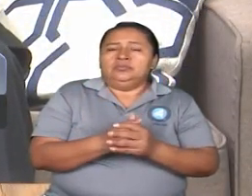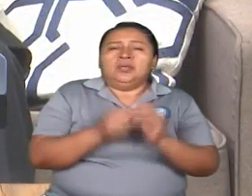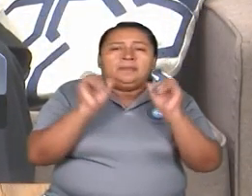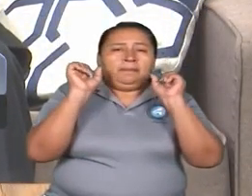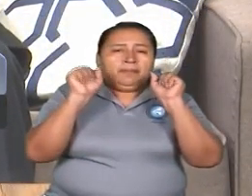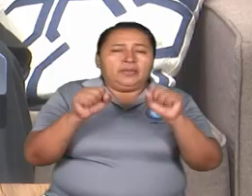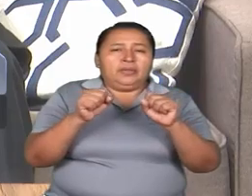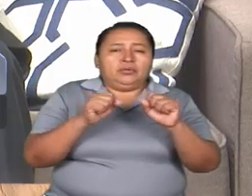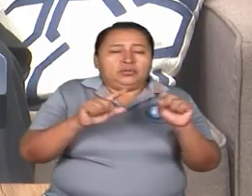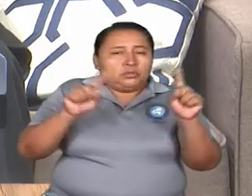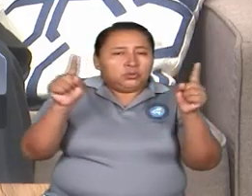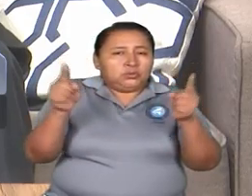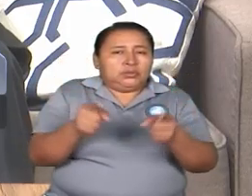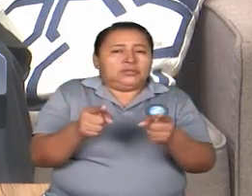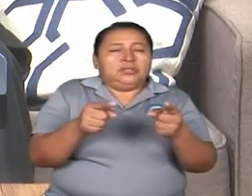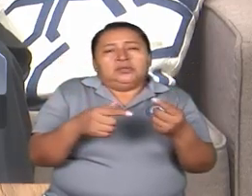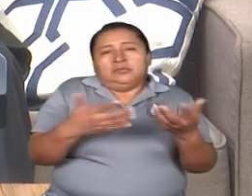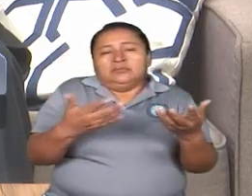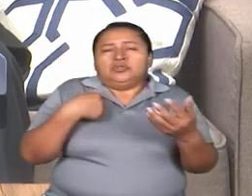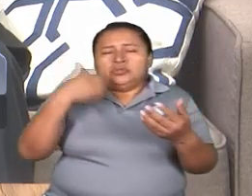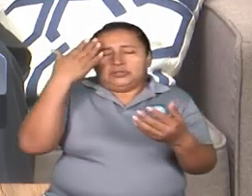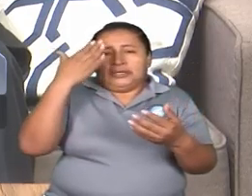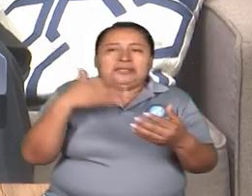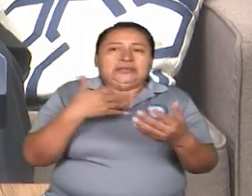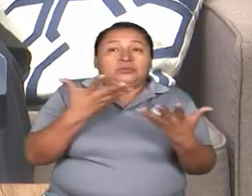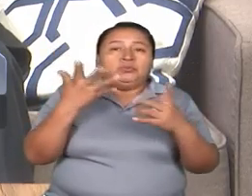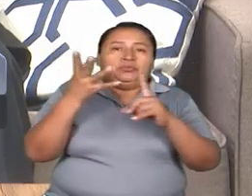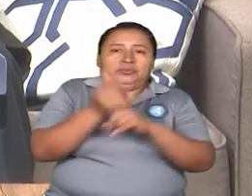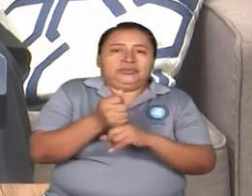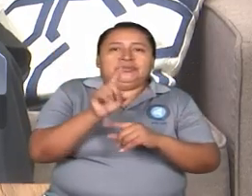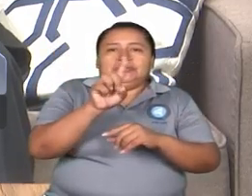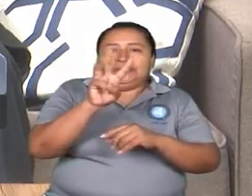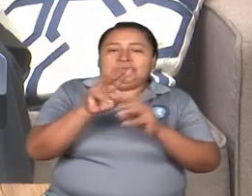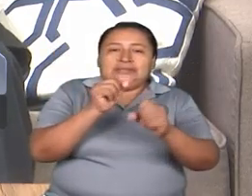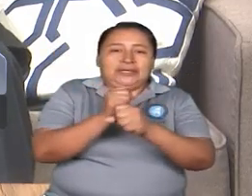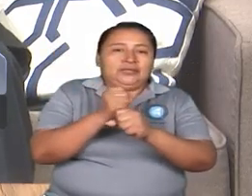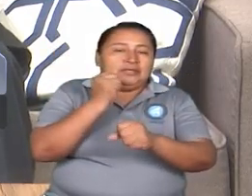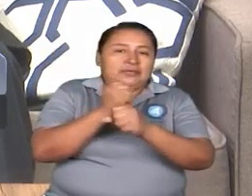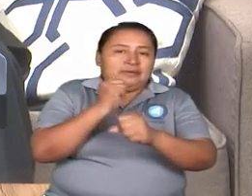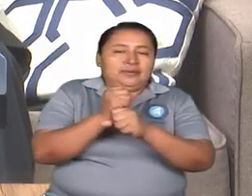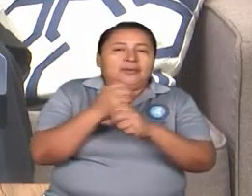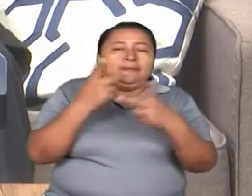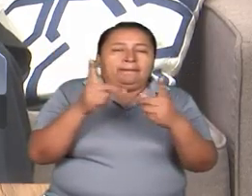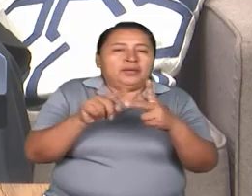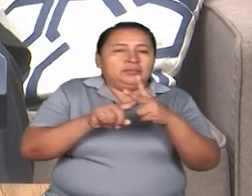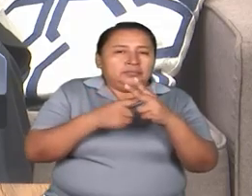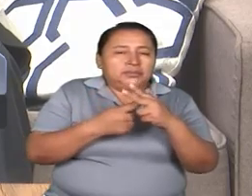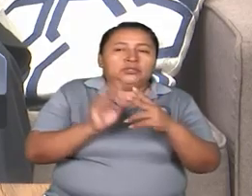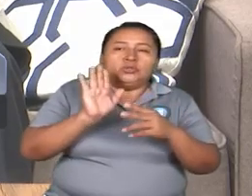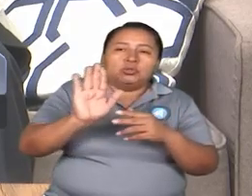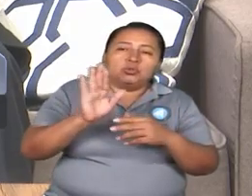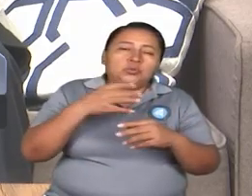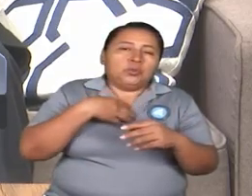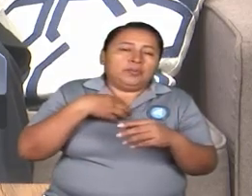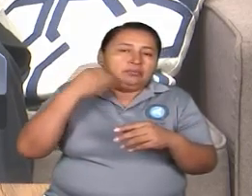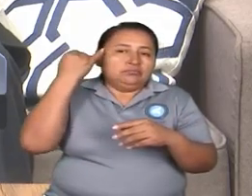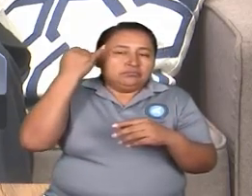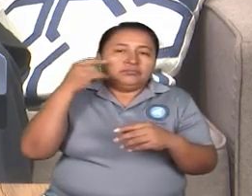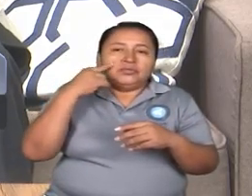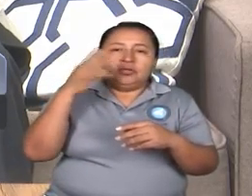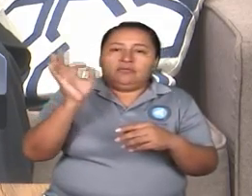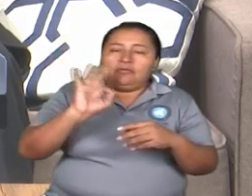pudiéramos resumir, sé que sería bastante ambicioso, 13 años de trabajo, pero a partir de su percepción y a partir